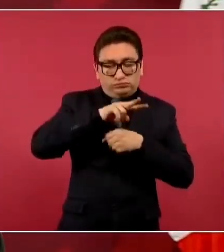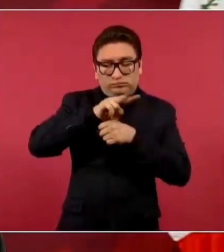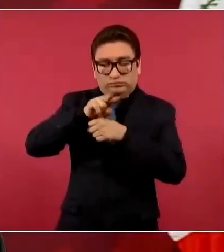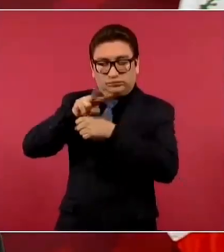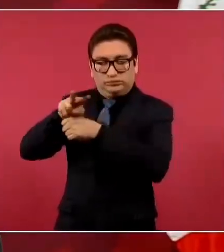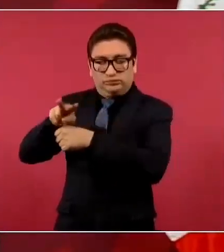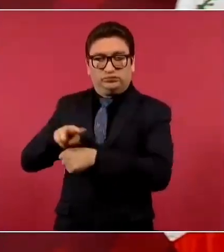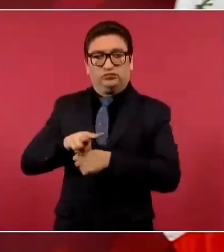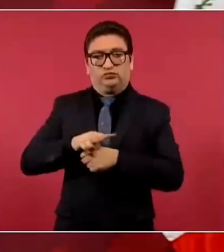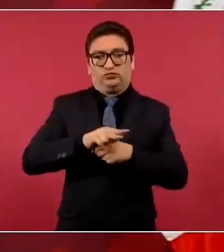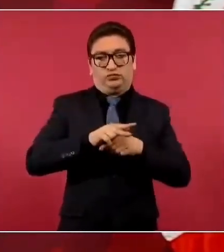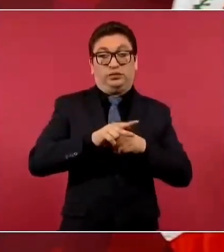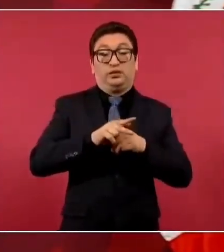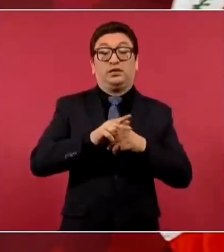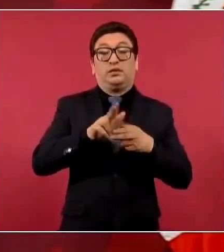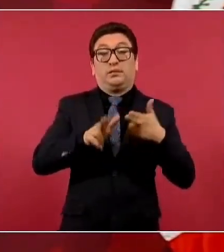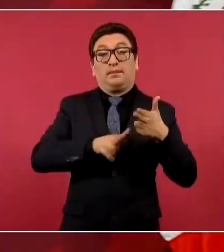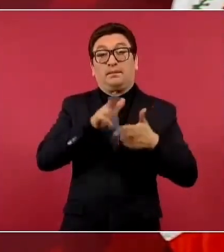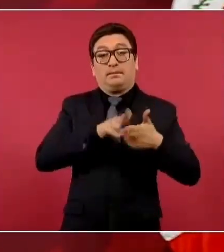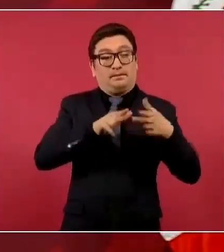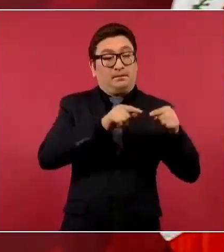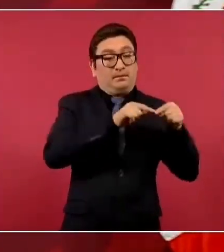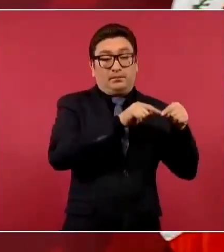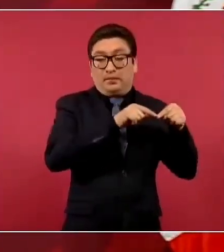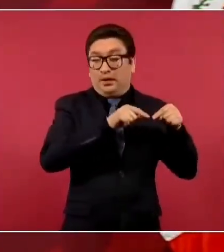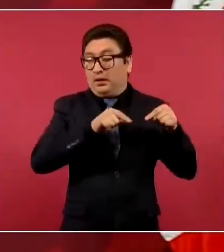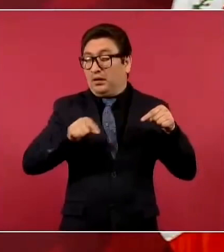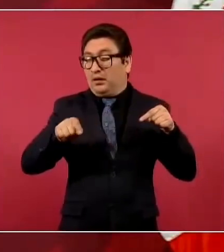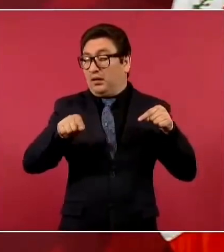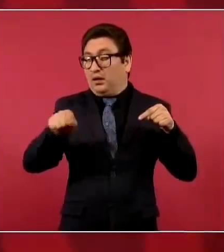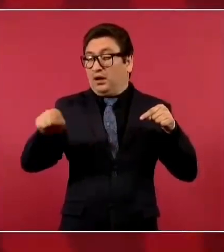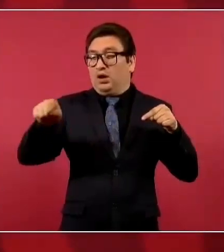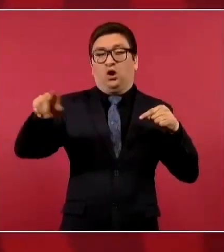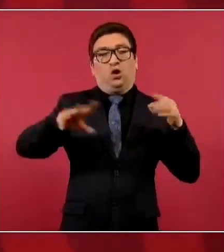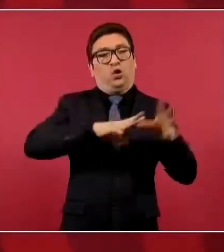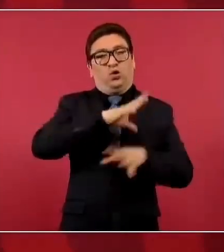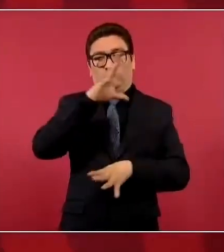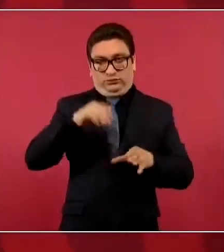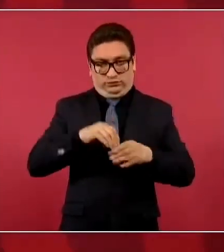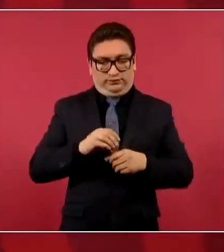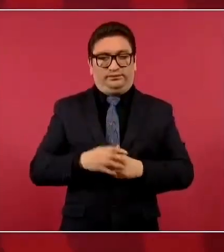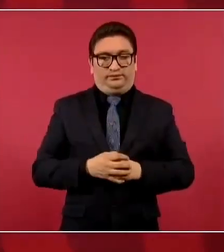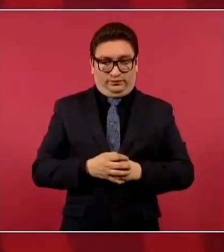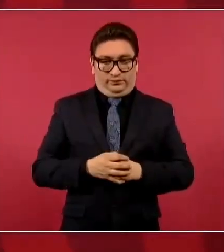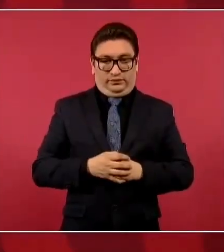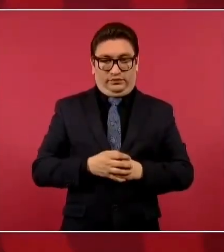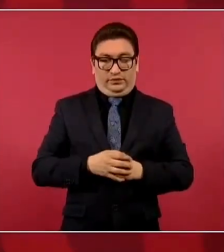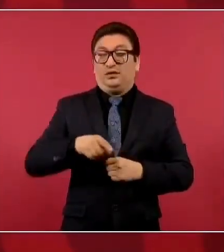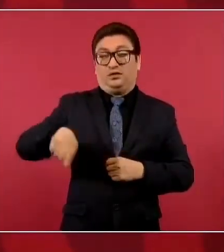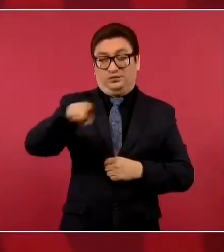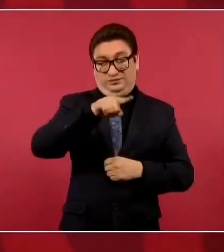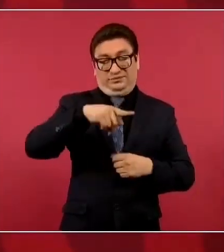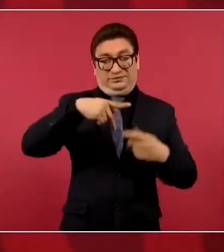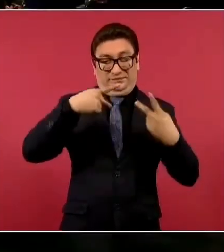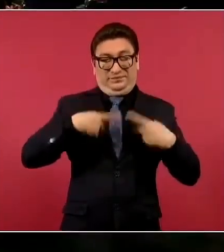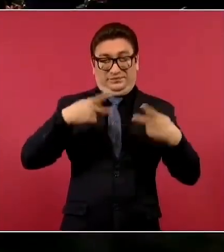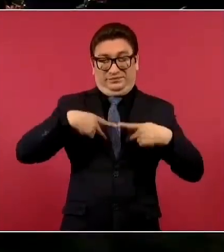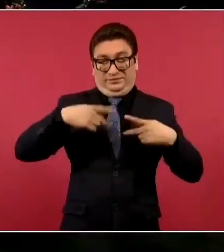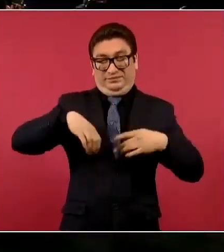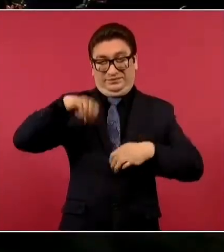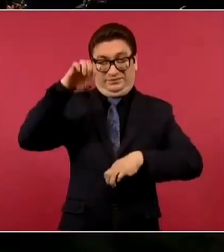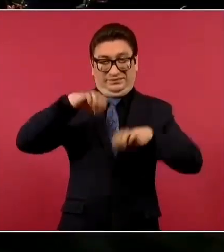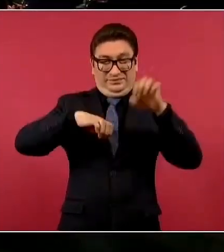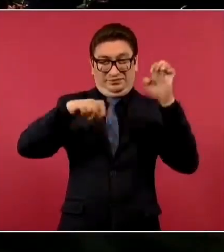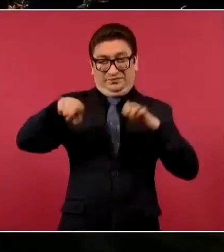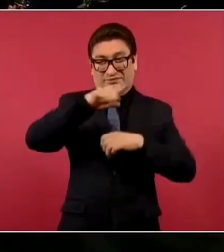en toda la ruta del tren. Los que tienen más edad, yo creo que